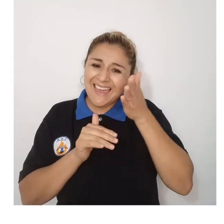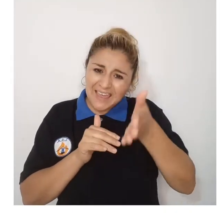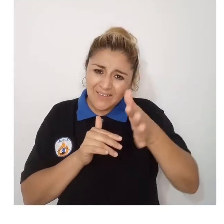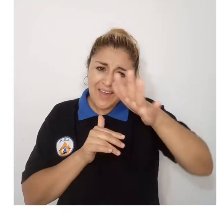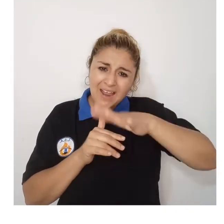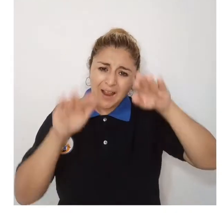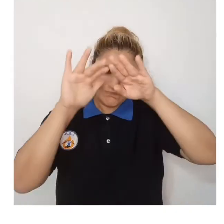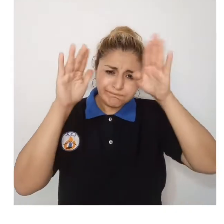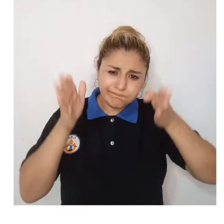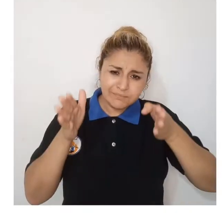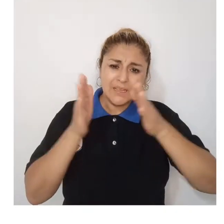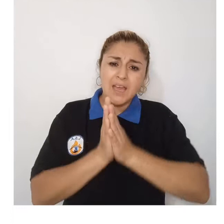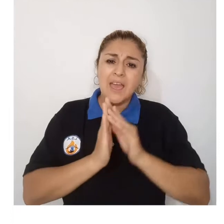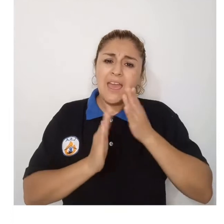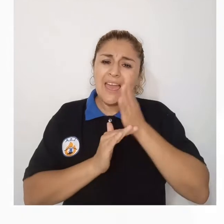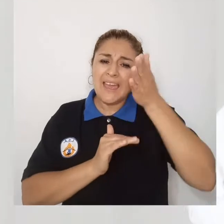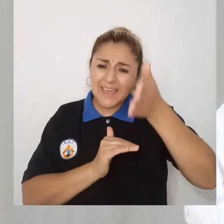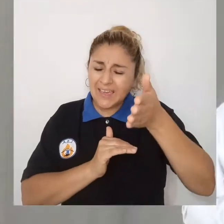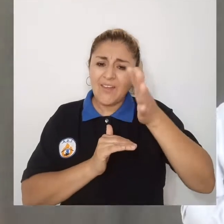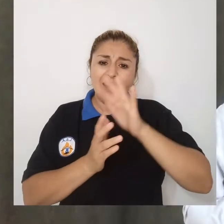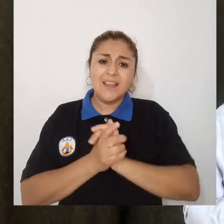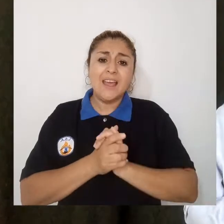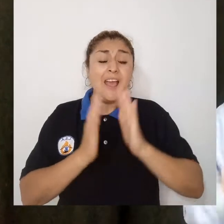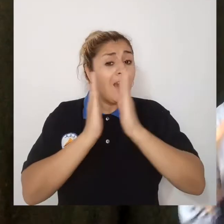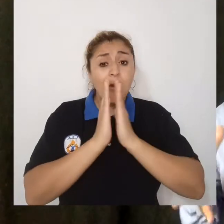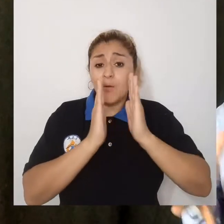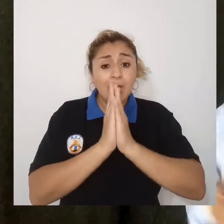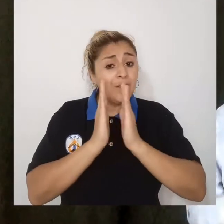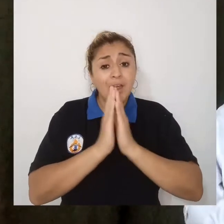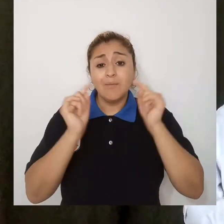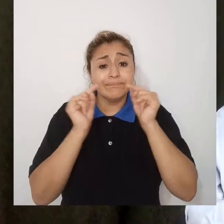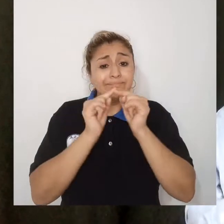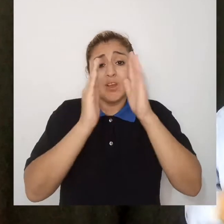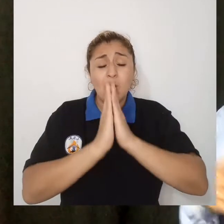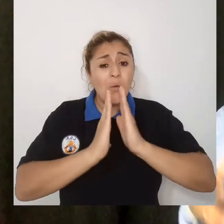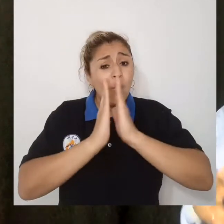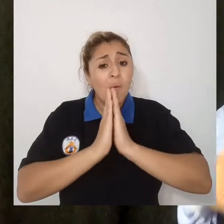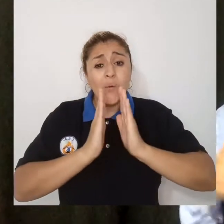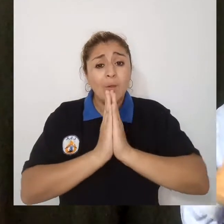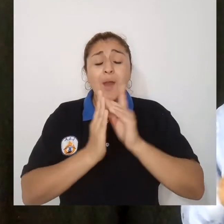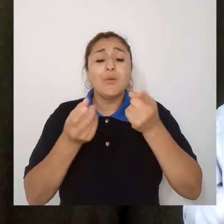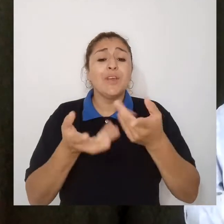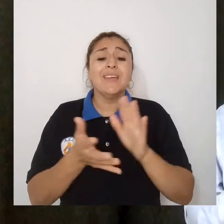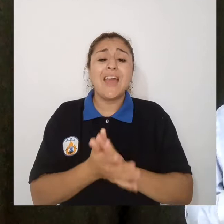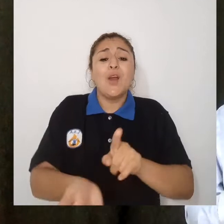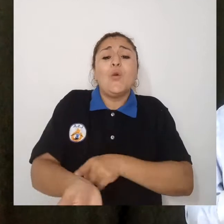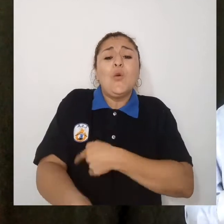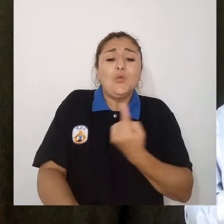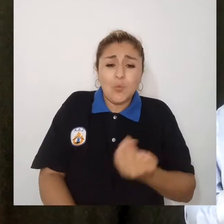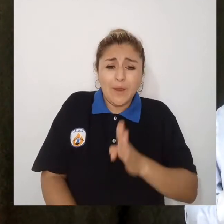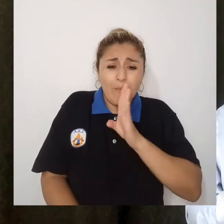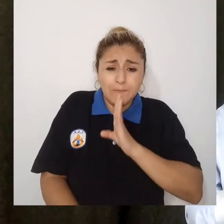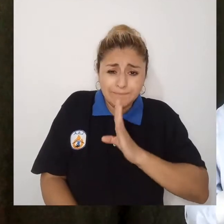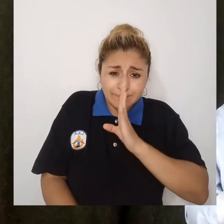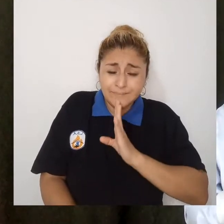establecidos en la ciudad ellos iban y lloraban no refiriéndose a la costumbre esta que tenían